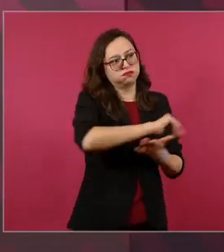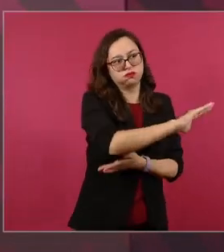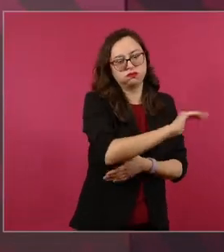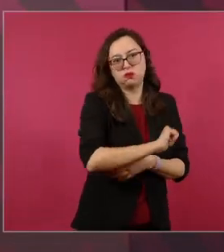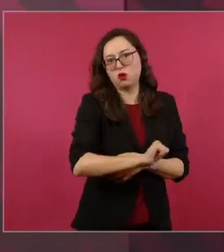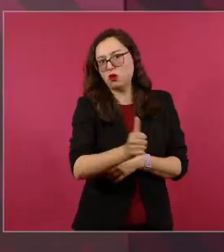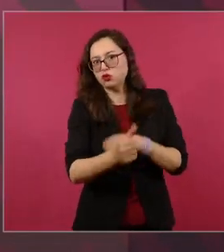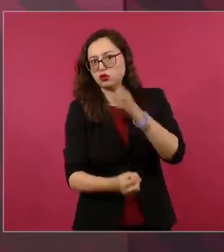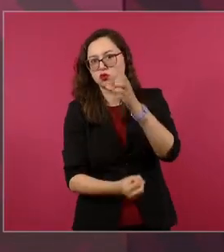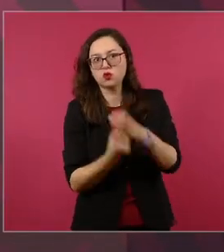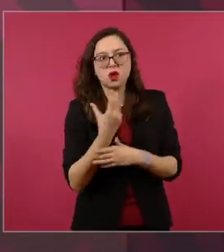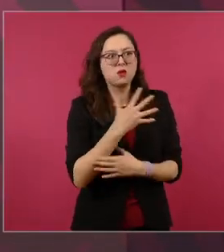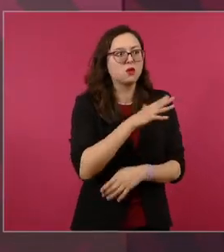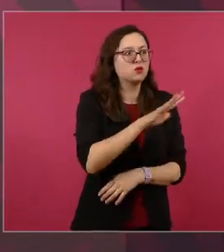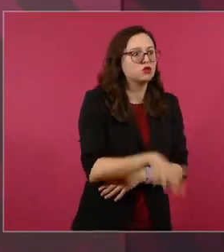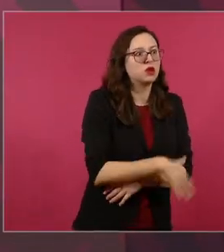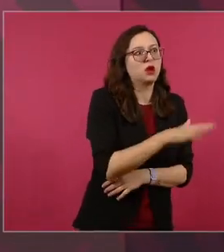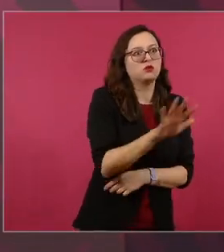Salud,